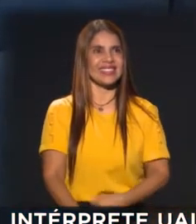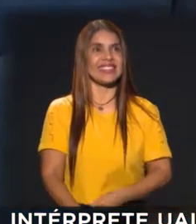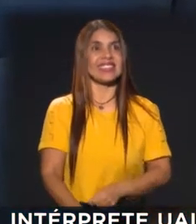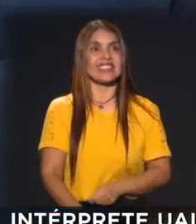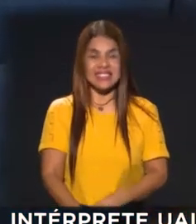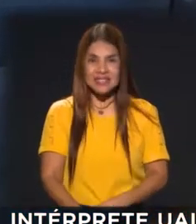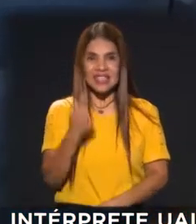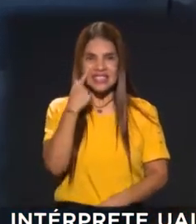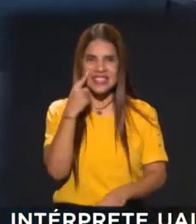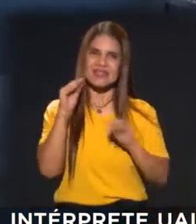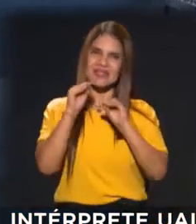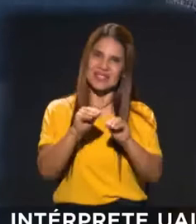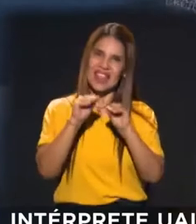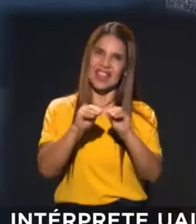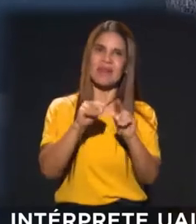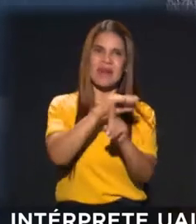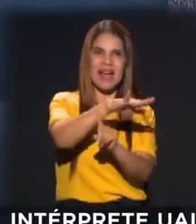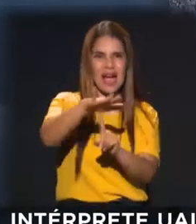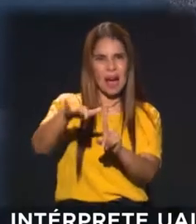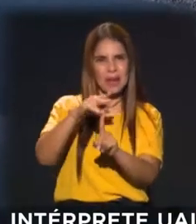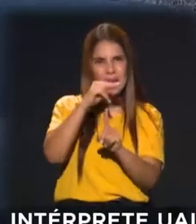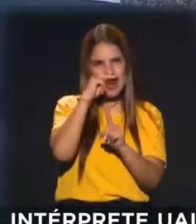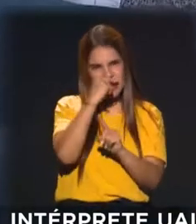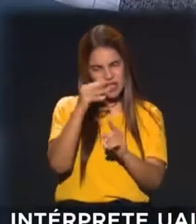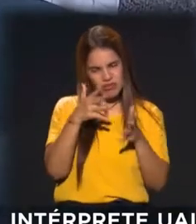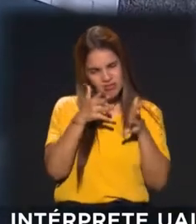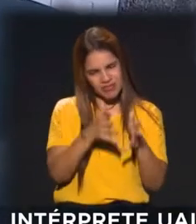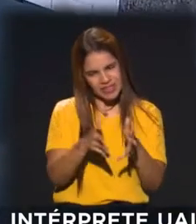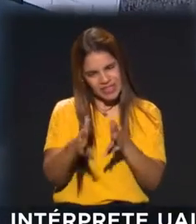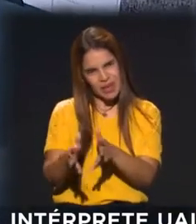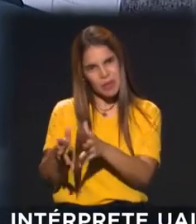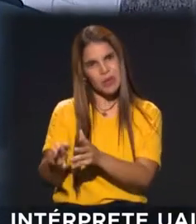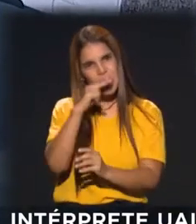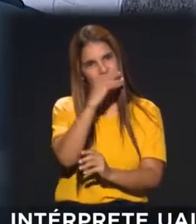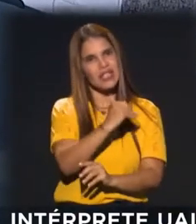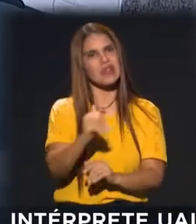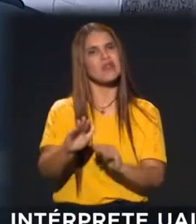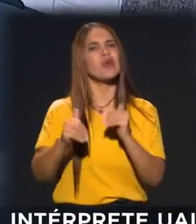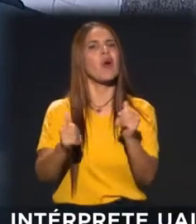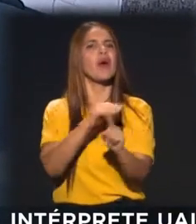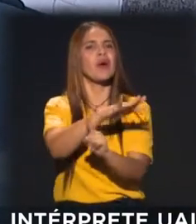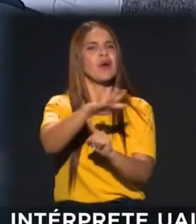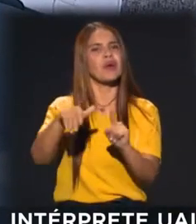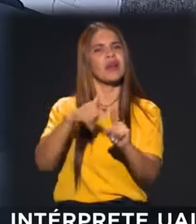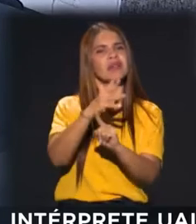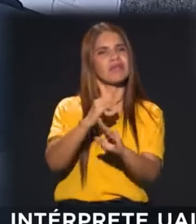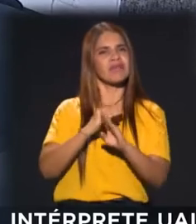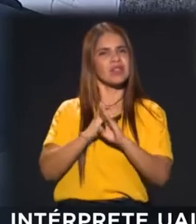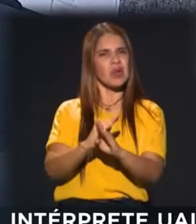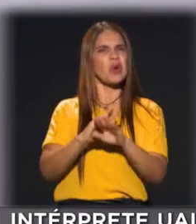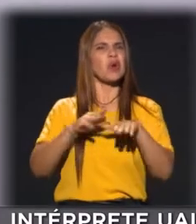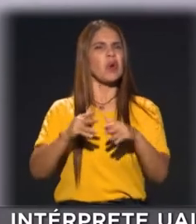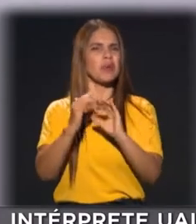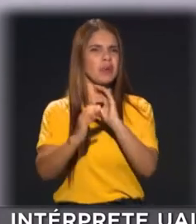Así es que se logra la educación ambiental. Desde muy pequeños aprendemos y les enseñamos a los niños y niñas a cómo se debe separar